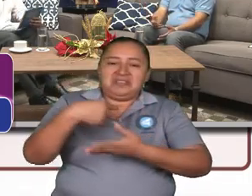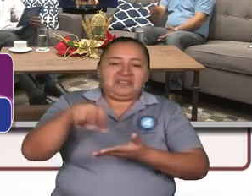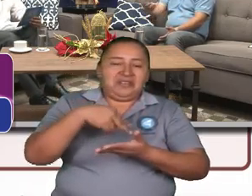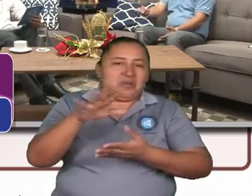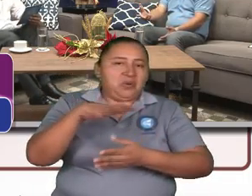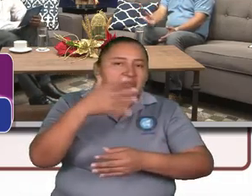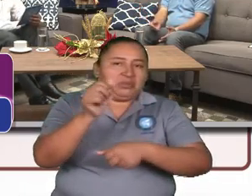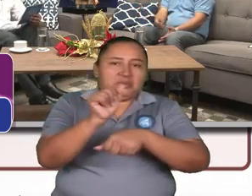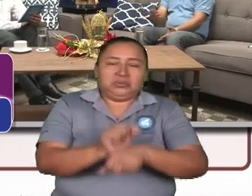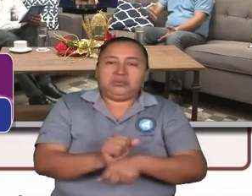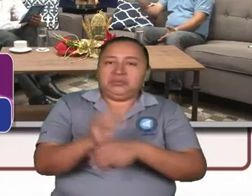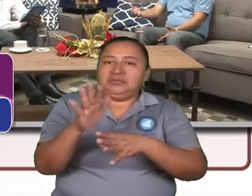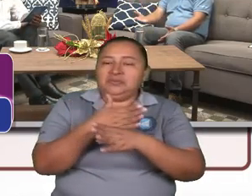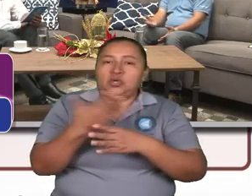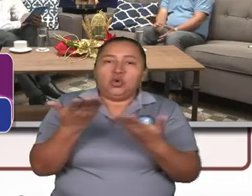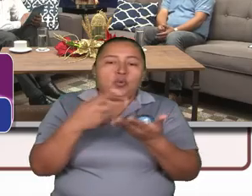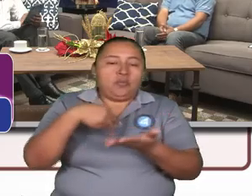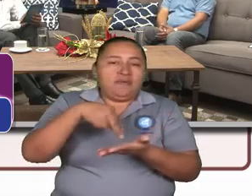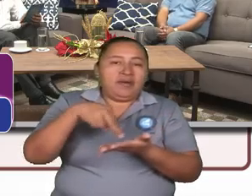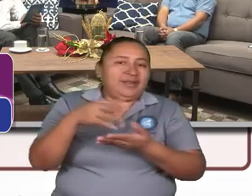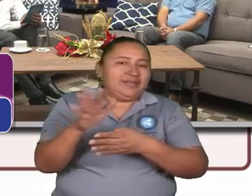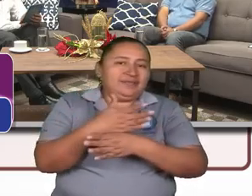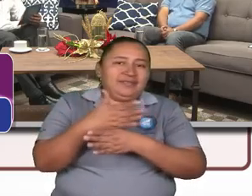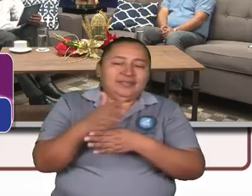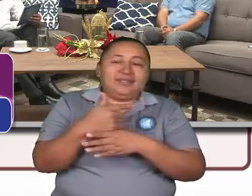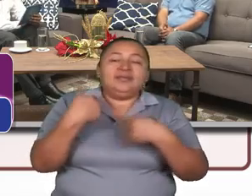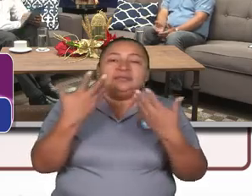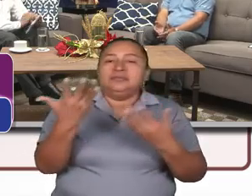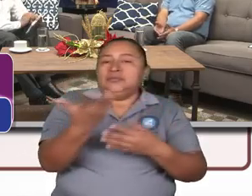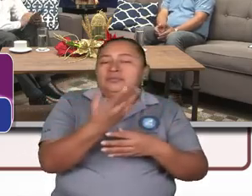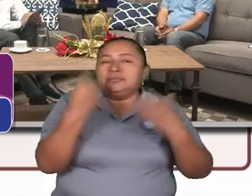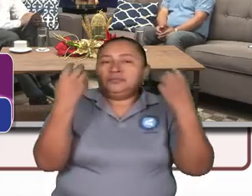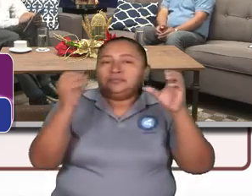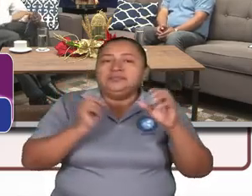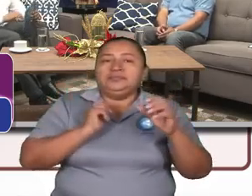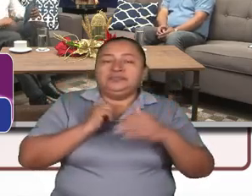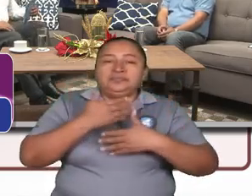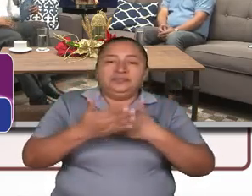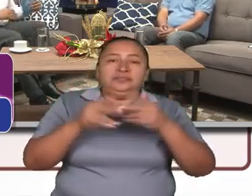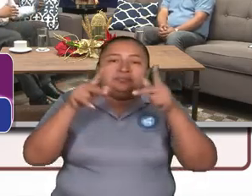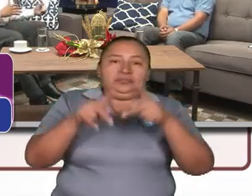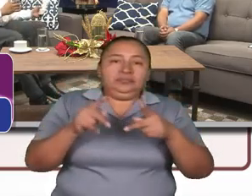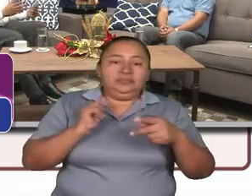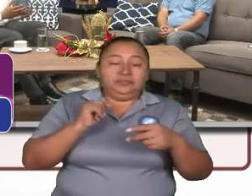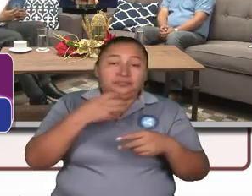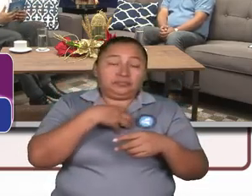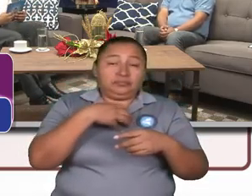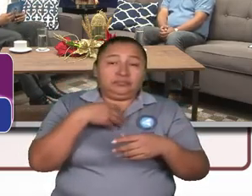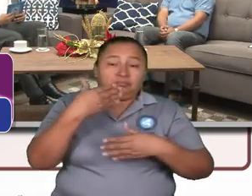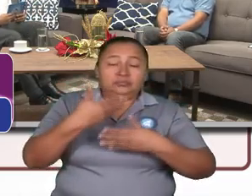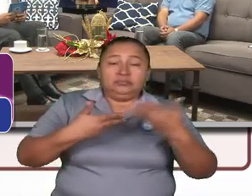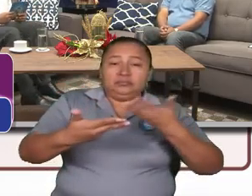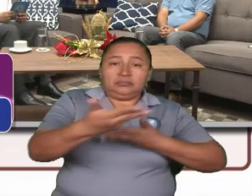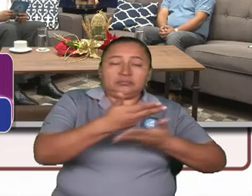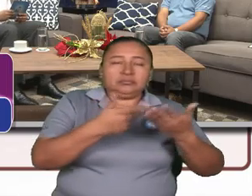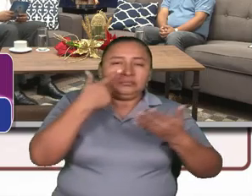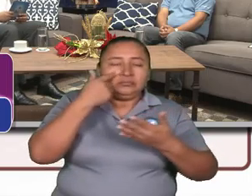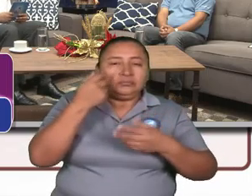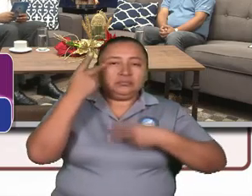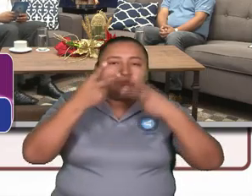la cultura. Venezuela también estuvo con la cultura, ellos estuvieron ayer los dos días